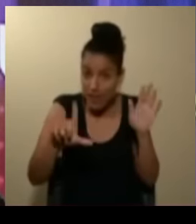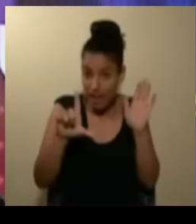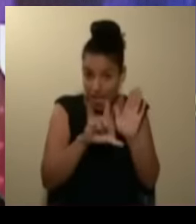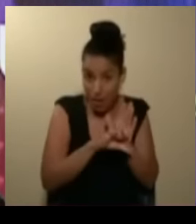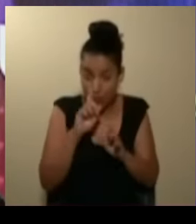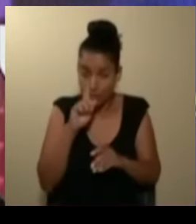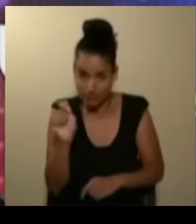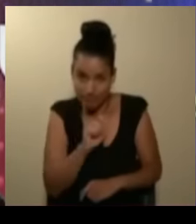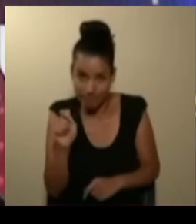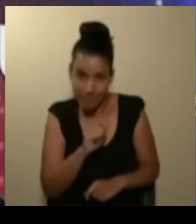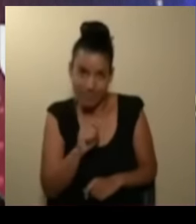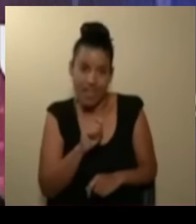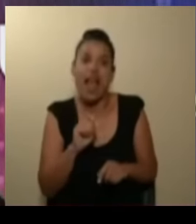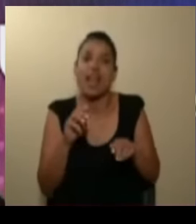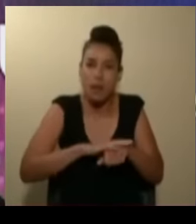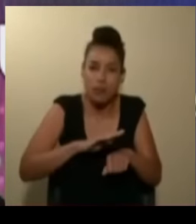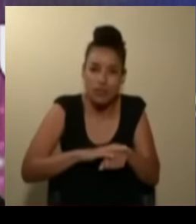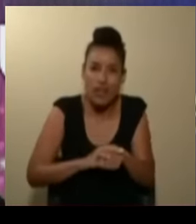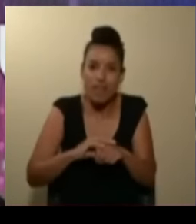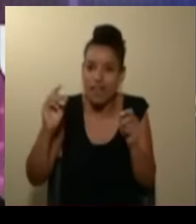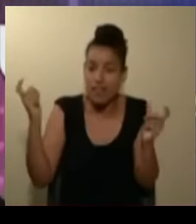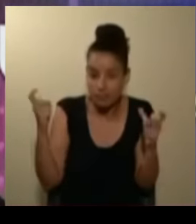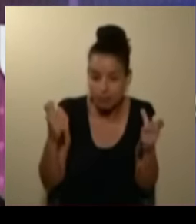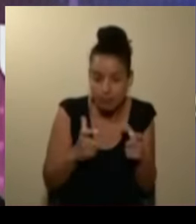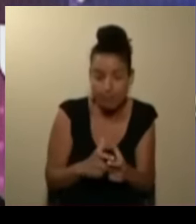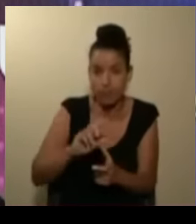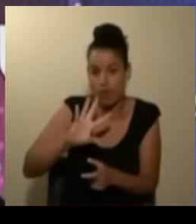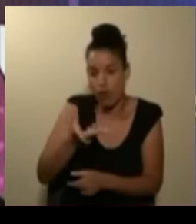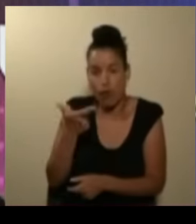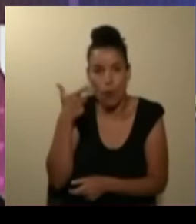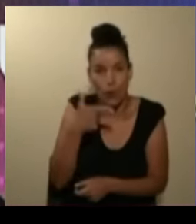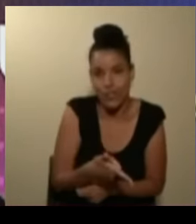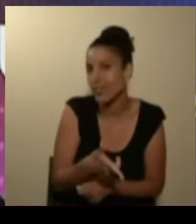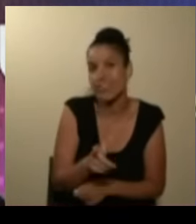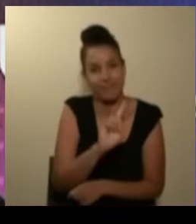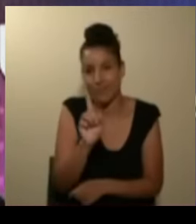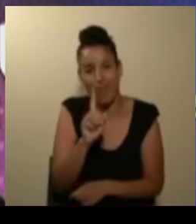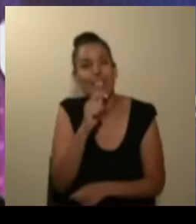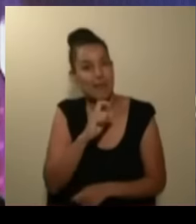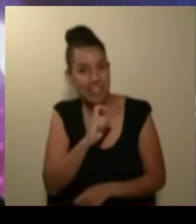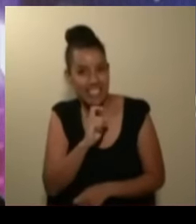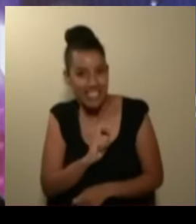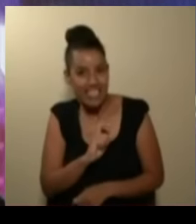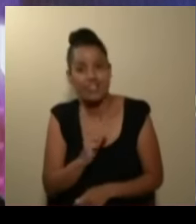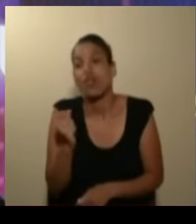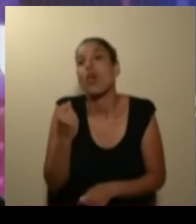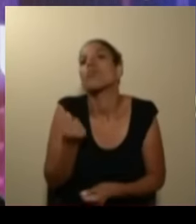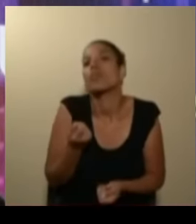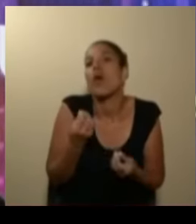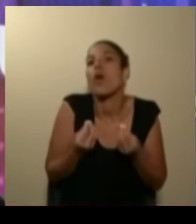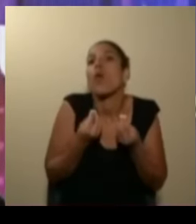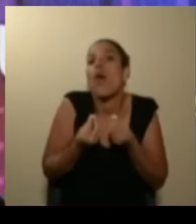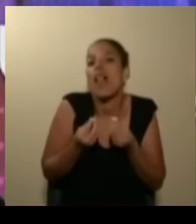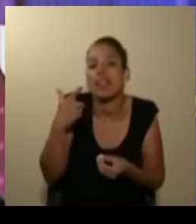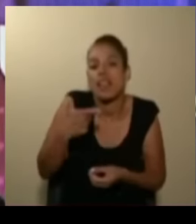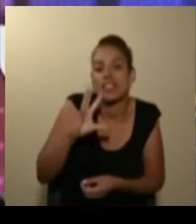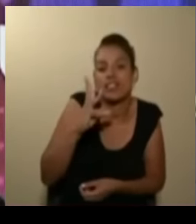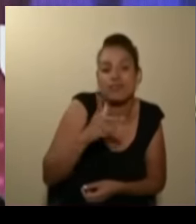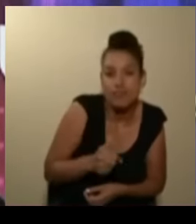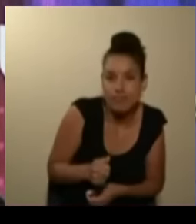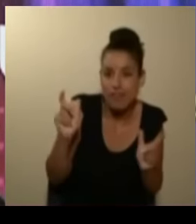la caída de la movilidad. Y basta con ver además cuáles son los delitos que caen y cuáles no. En